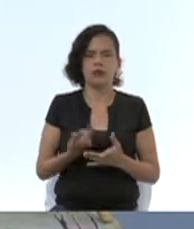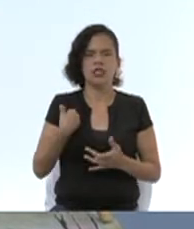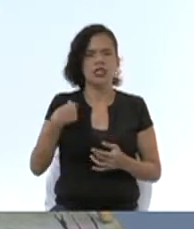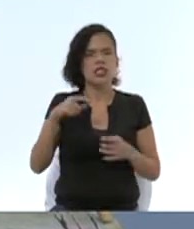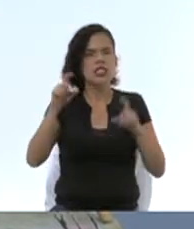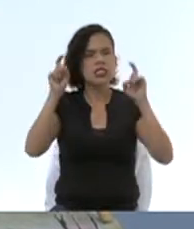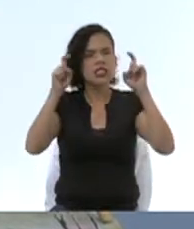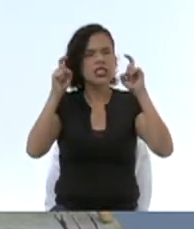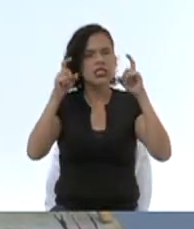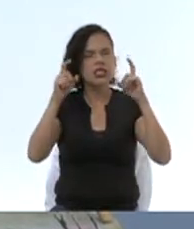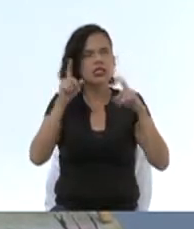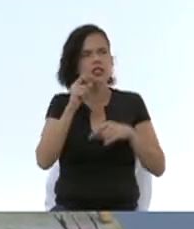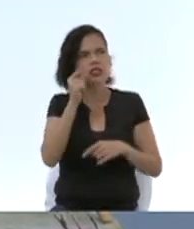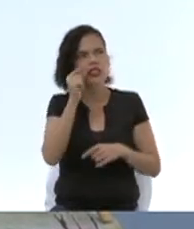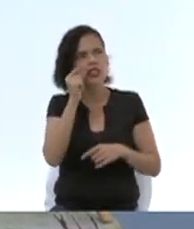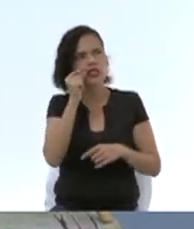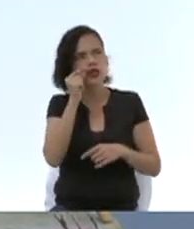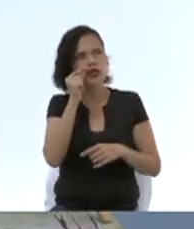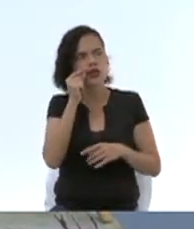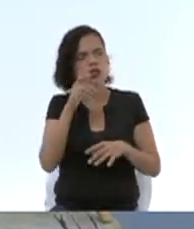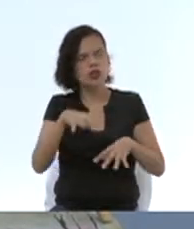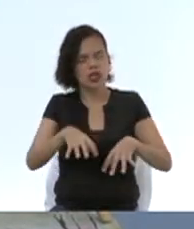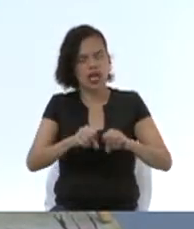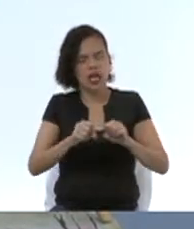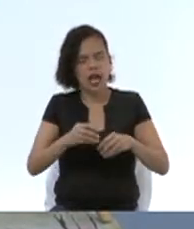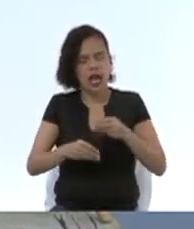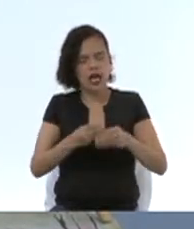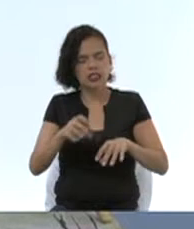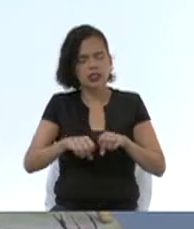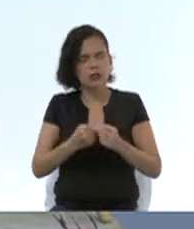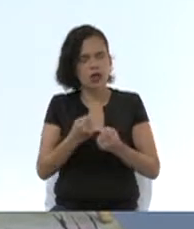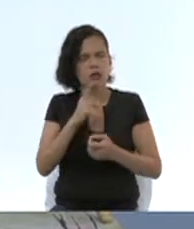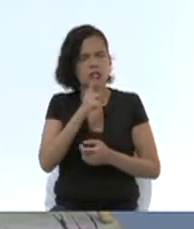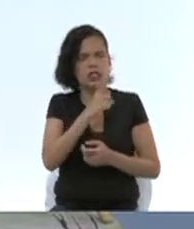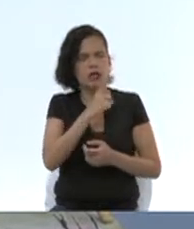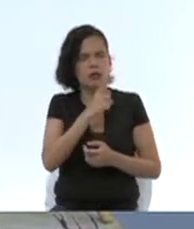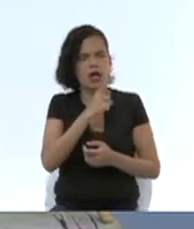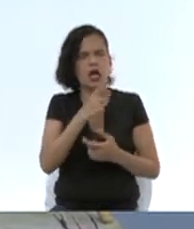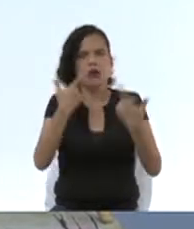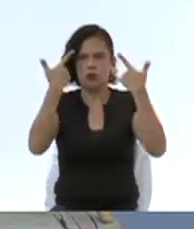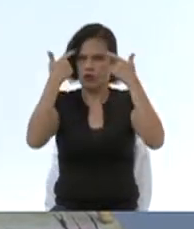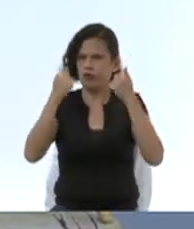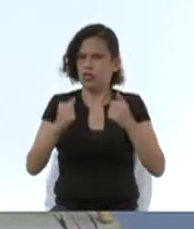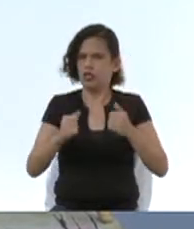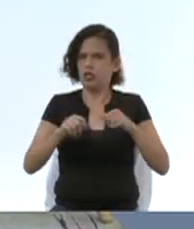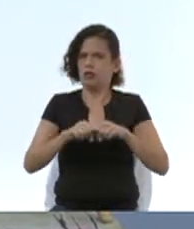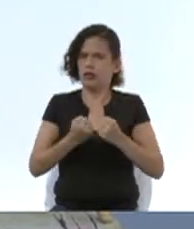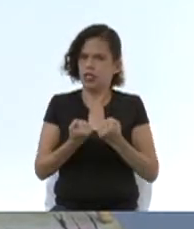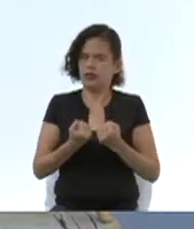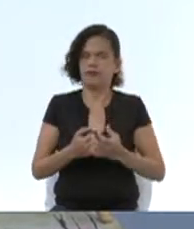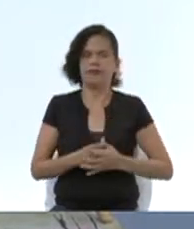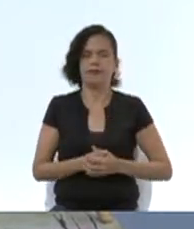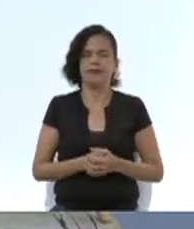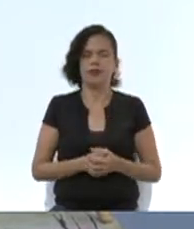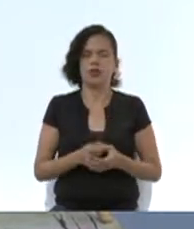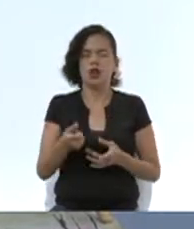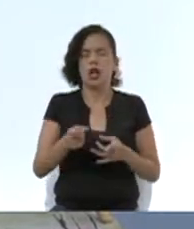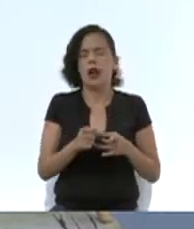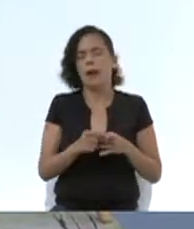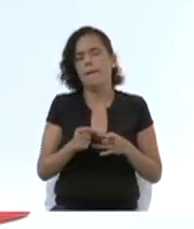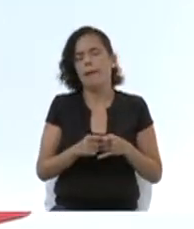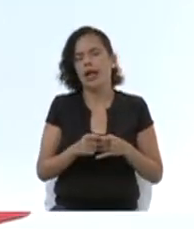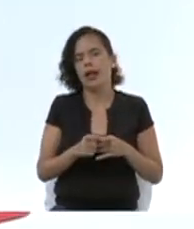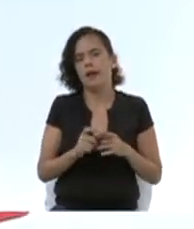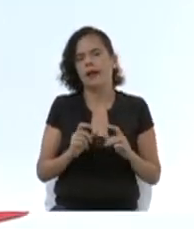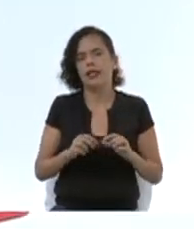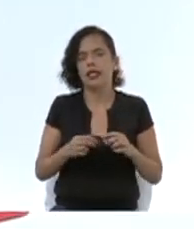prepara este pan tan delicioso, quién es? Panadero. El panadero. Entonces tenemos allí lo que son las palabras